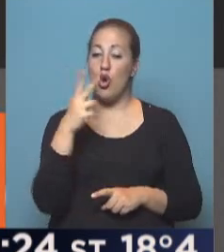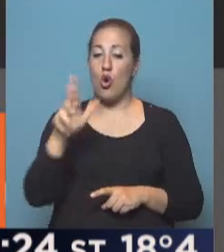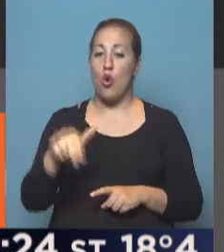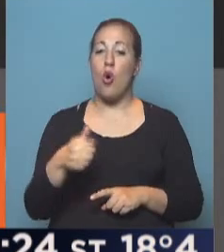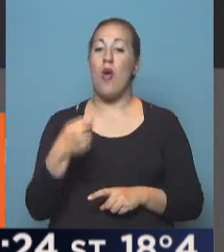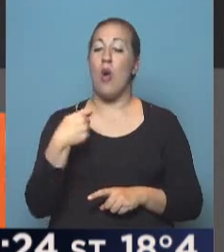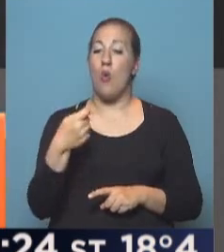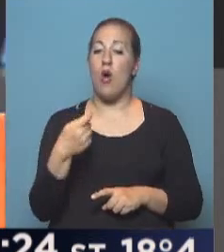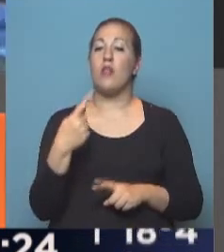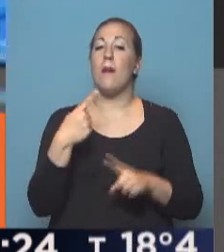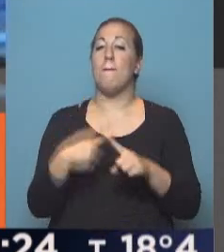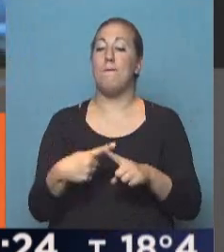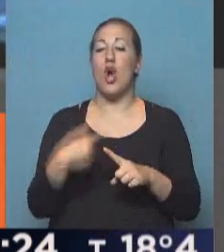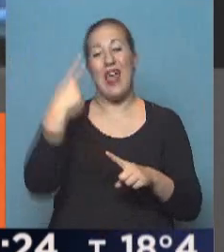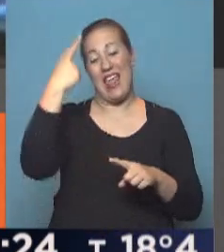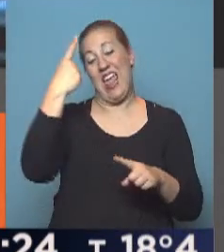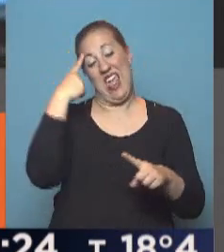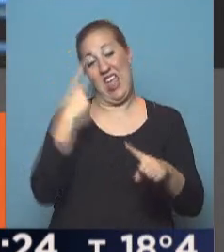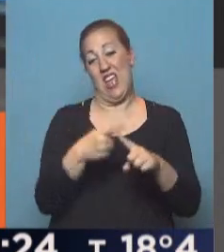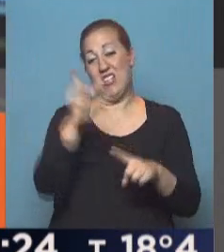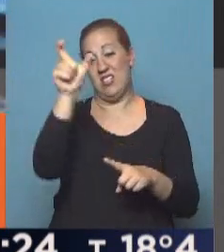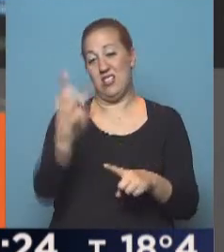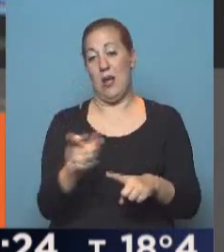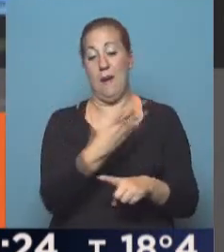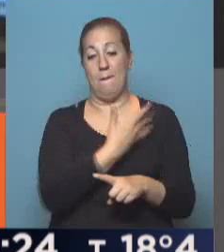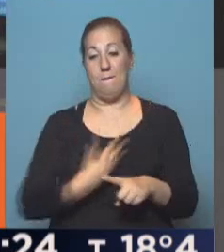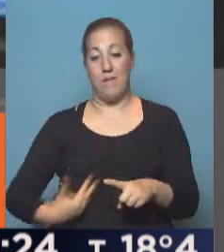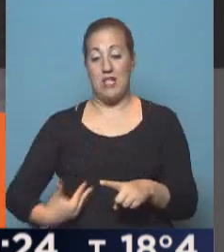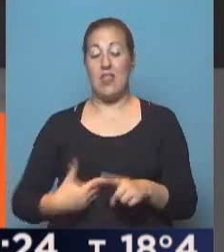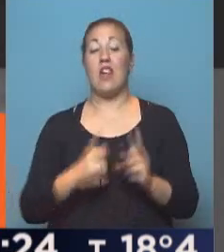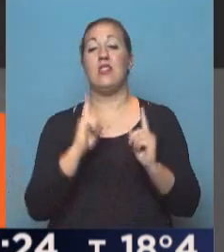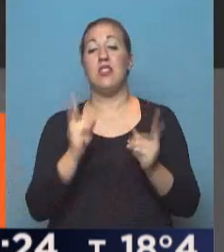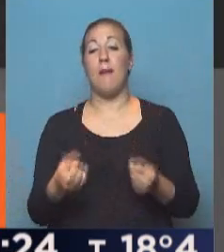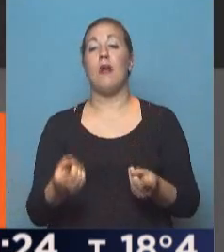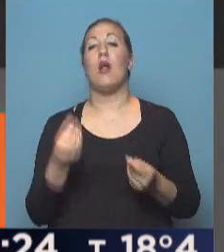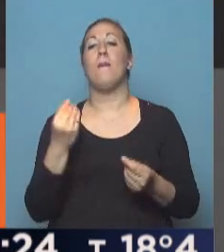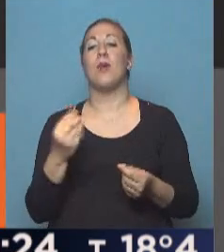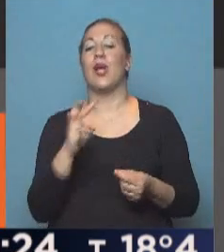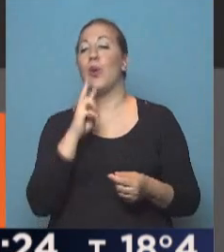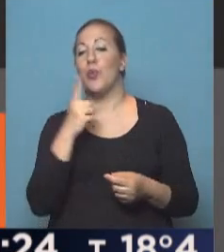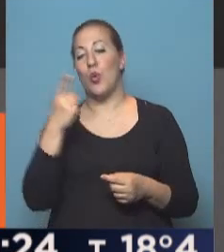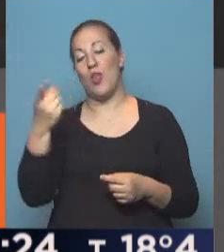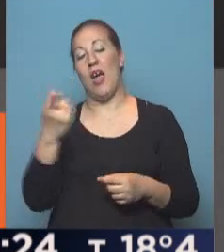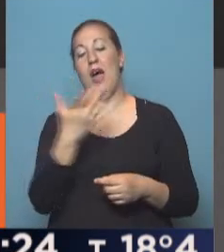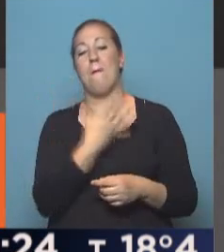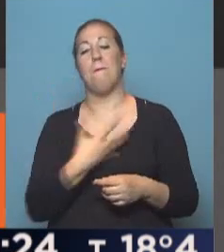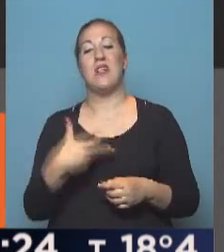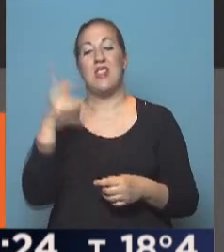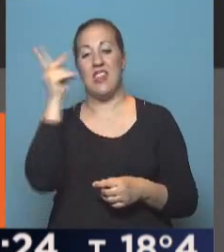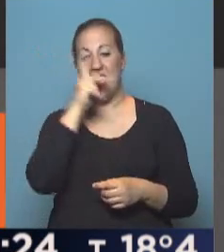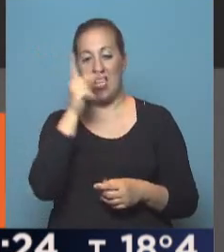en concepto por un lado de ex presidenta de la república y por el otro como viuda del ex presidente néstor kirchner